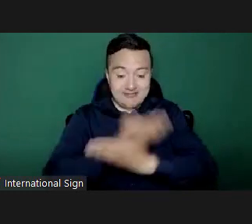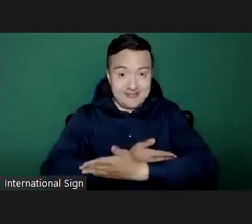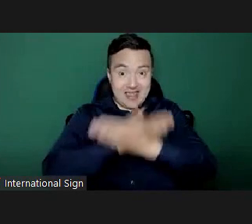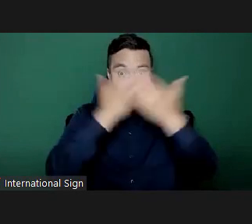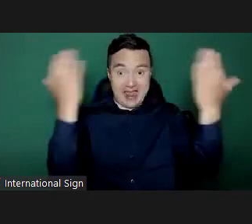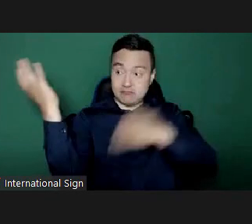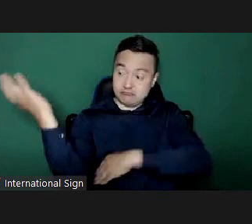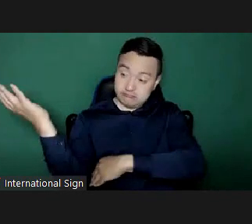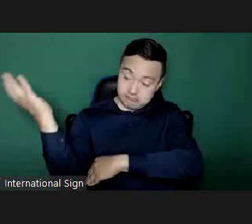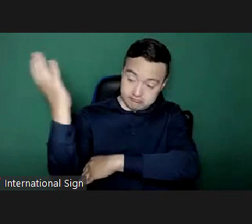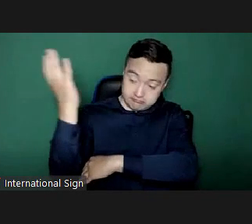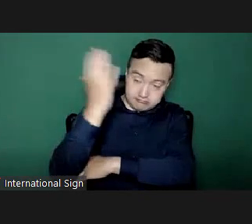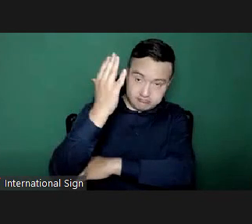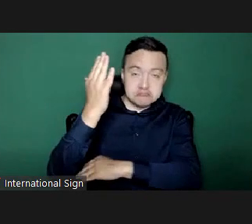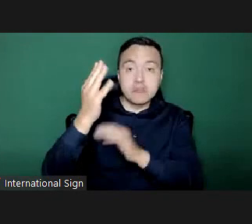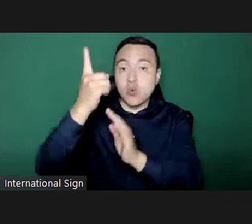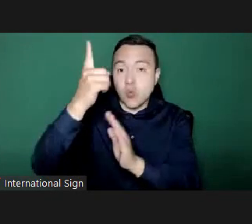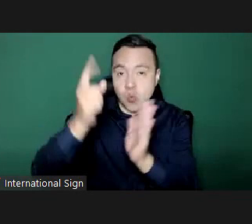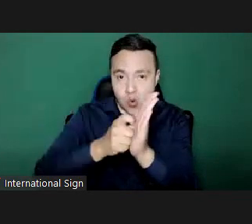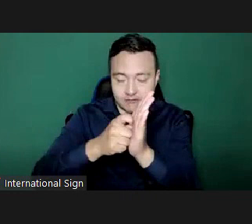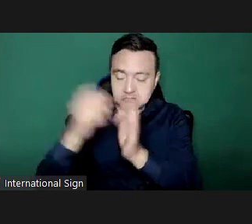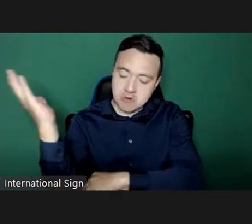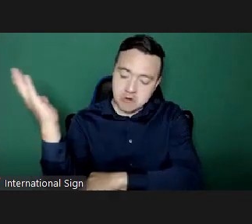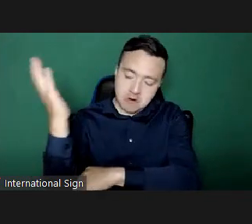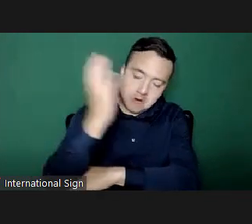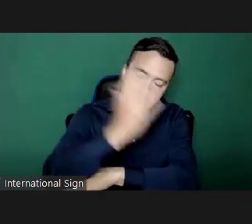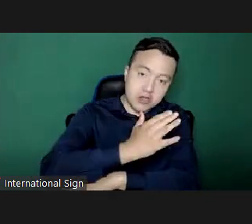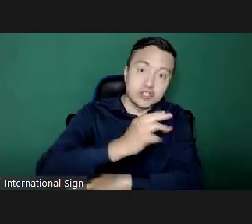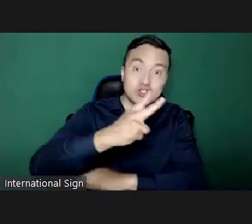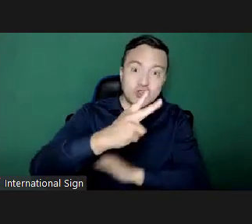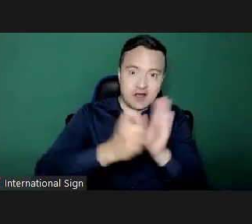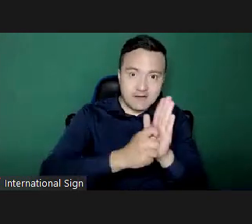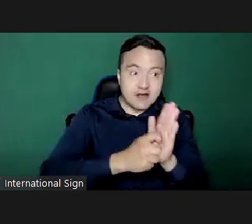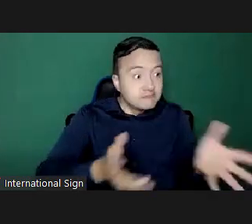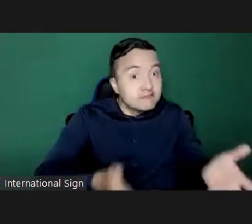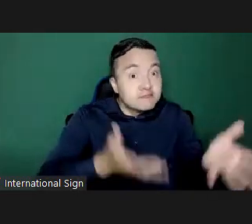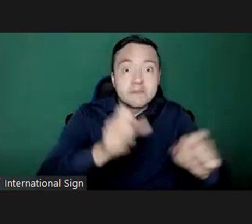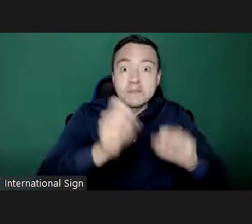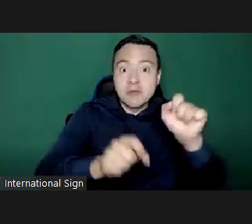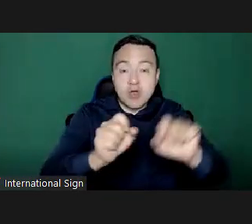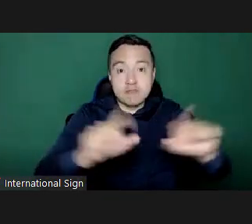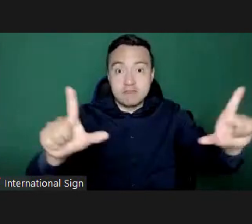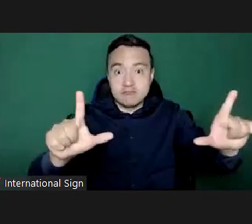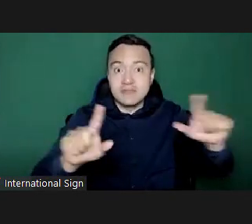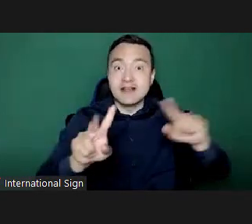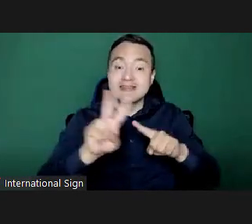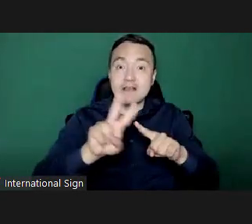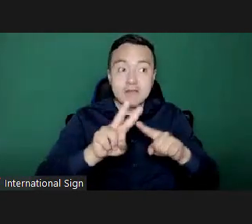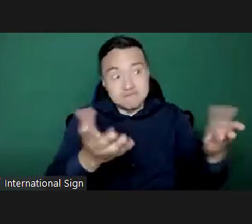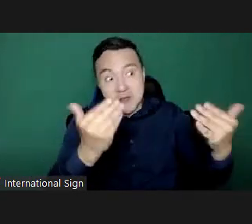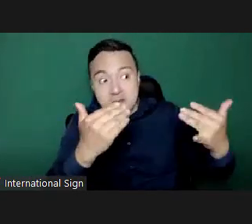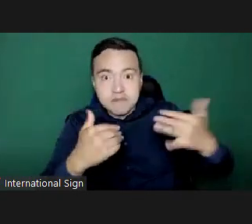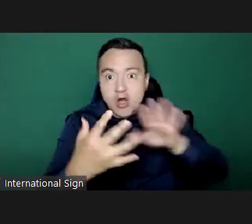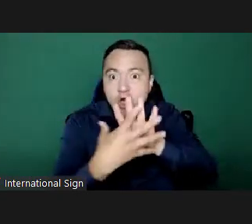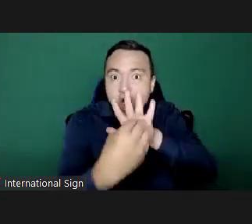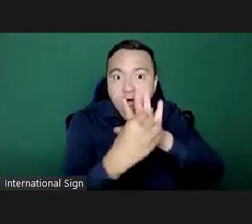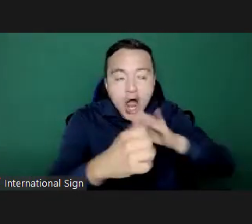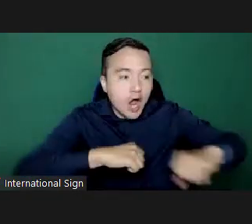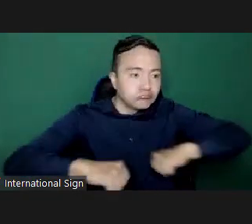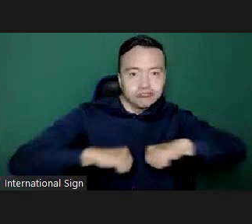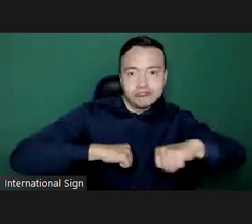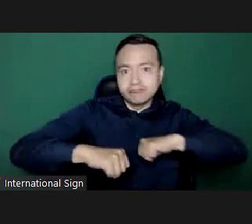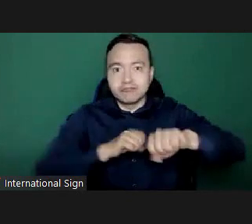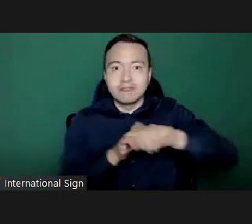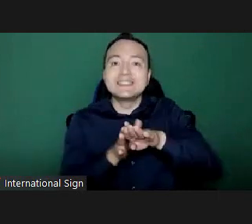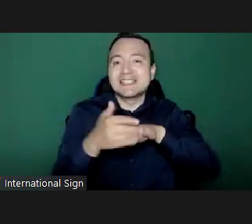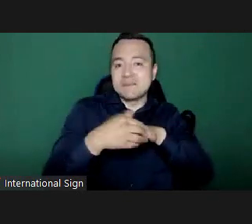que pudieran hacer ejercicio acompañando el programa que salía por televisión. Eso,